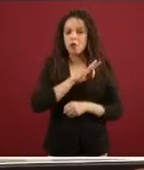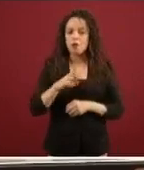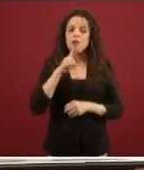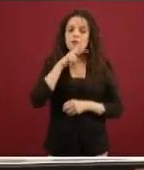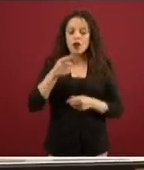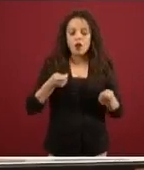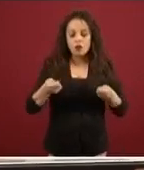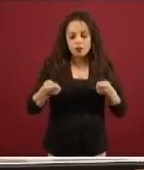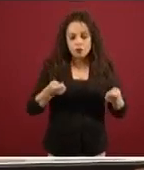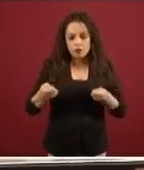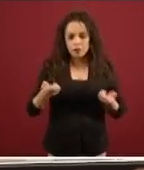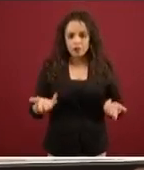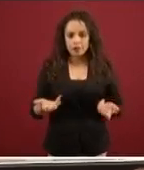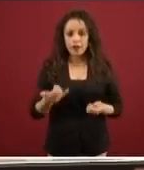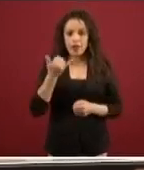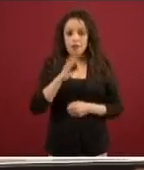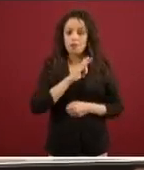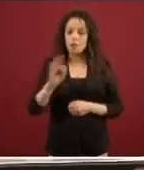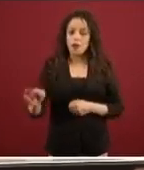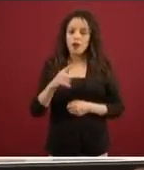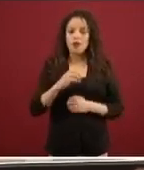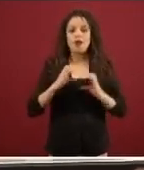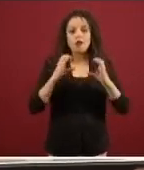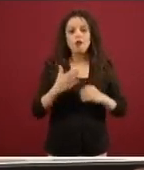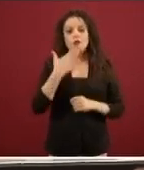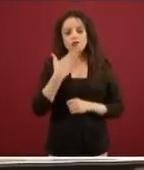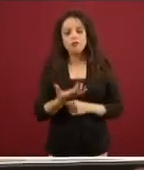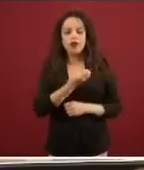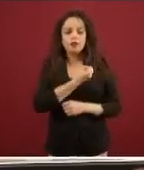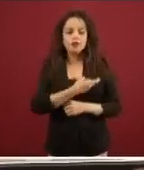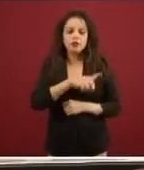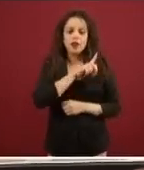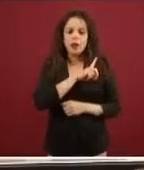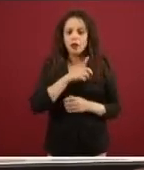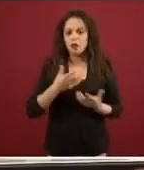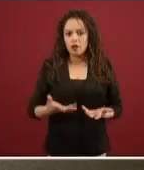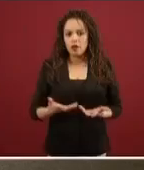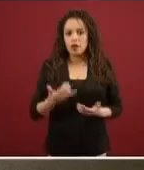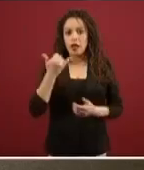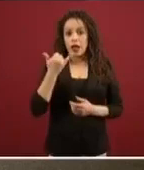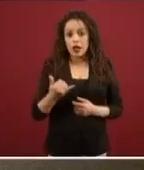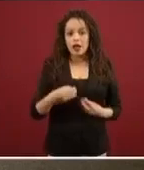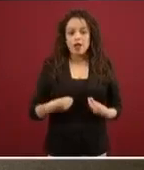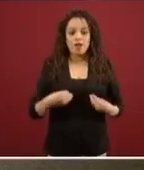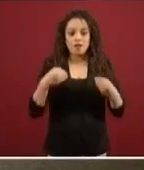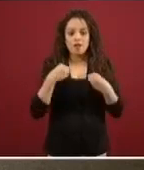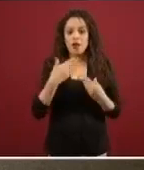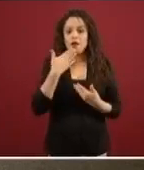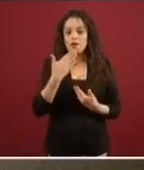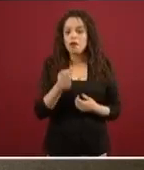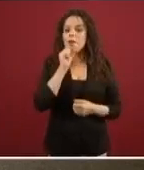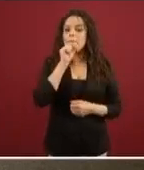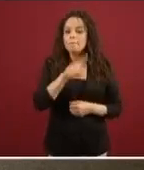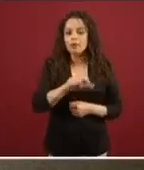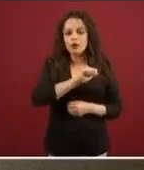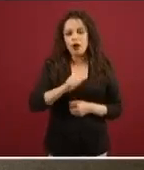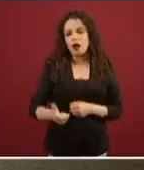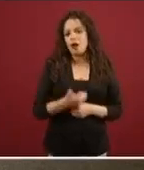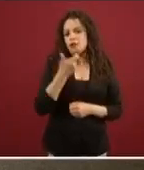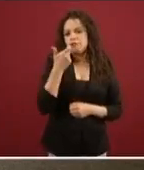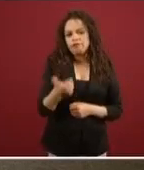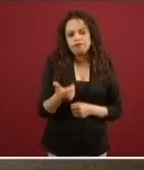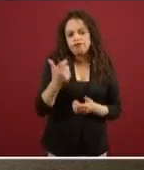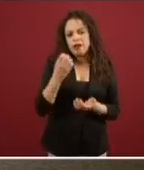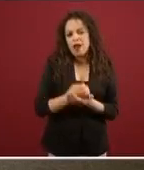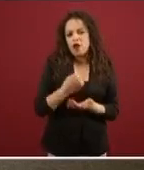consecuencias en la salud y también en la vida de todos los días, incluyendo la parte económica. Entonces, más vale mantener el orden,